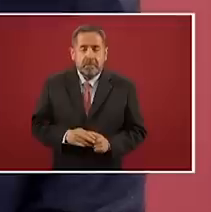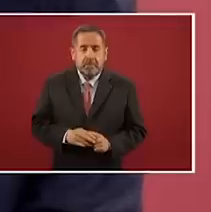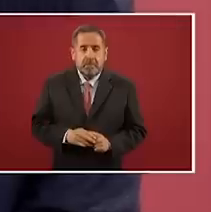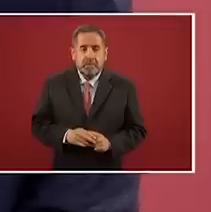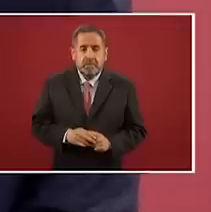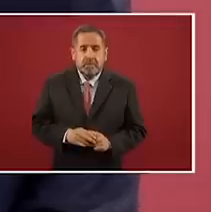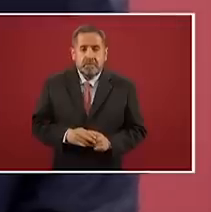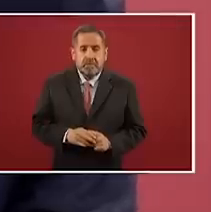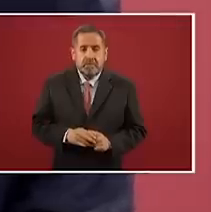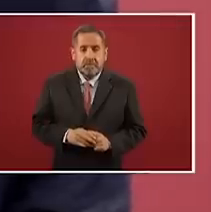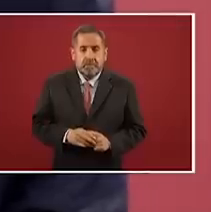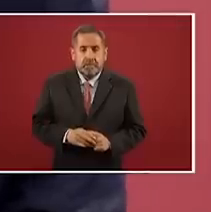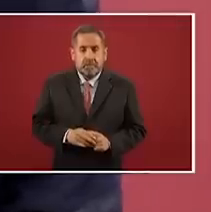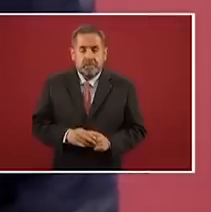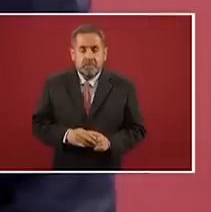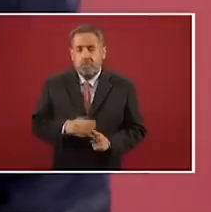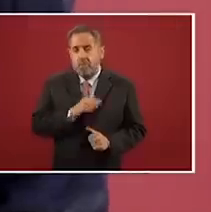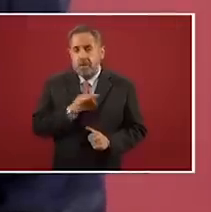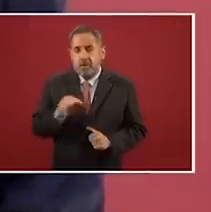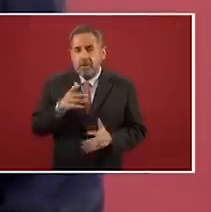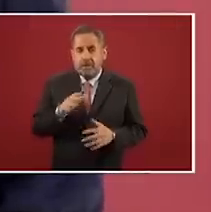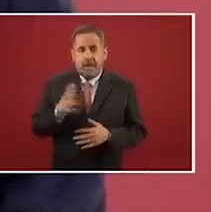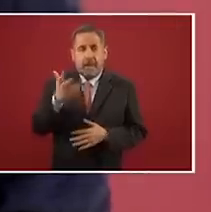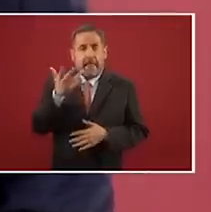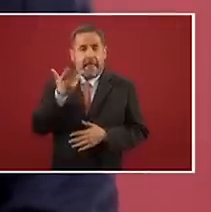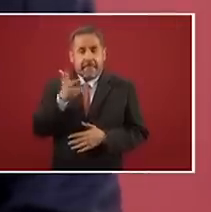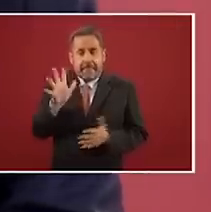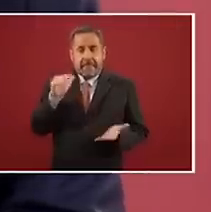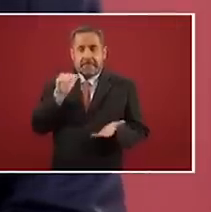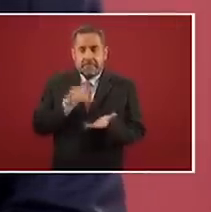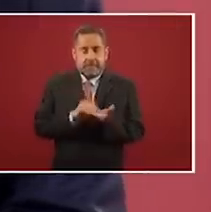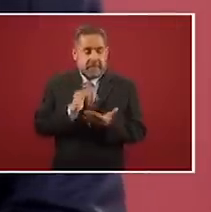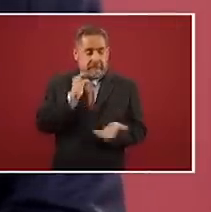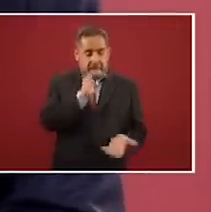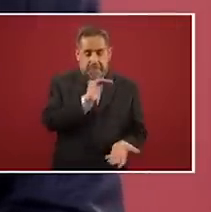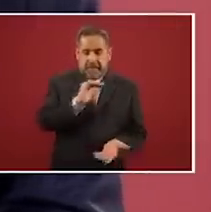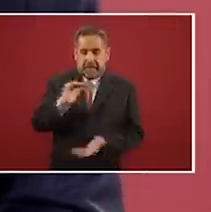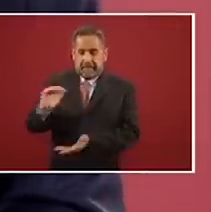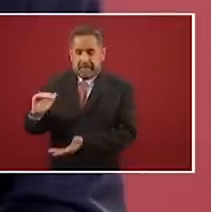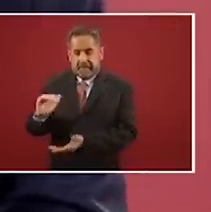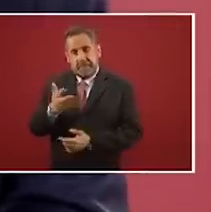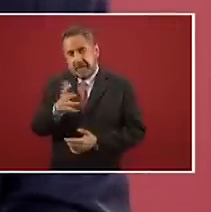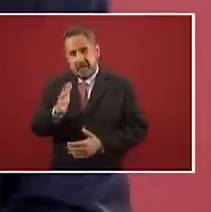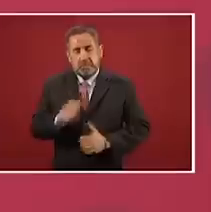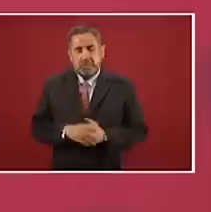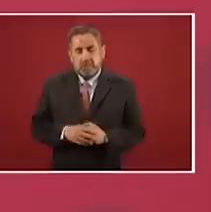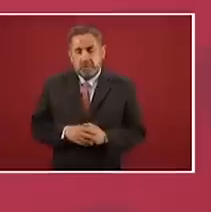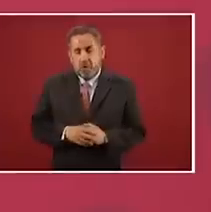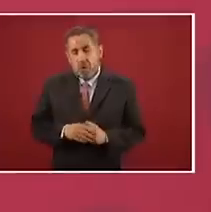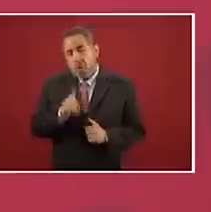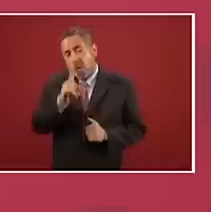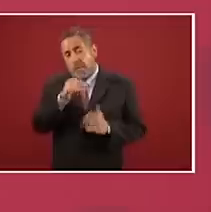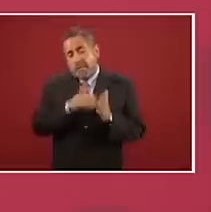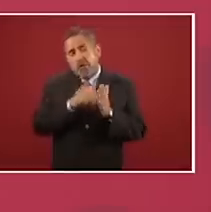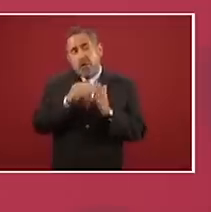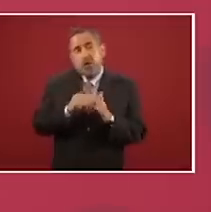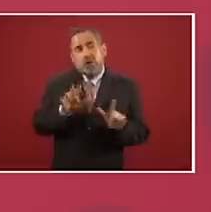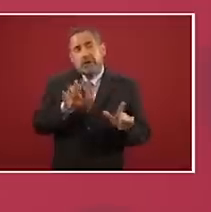10,000 barriles de